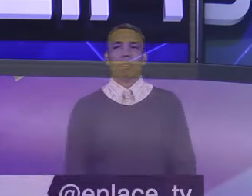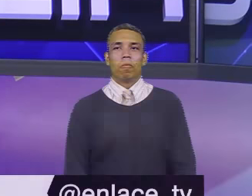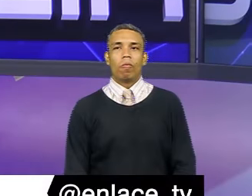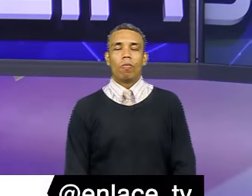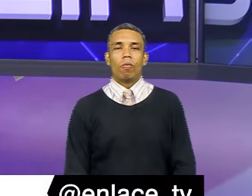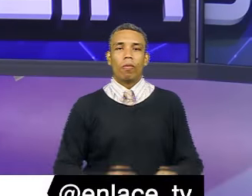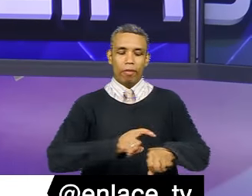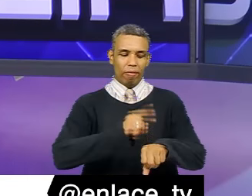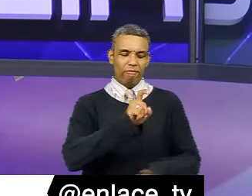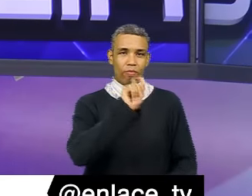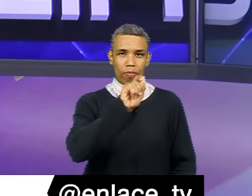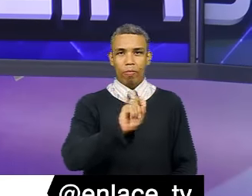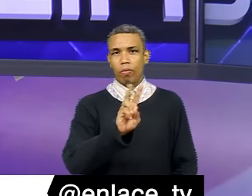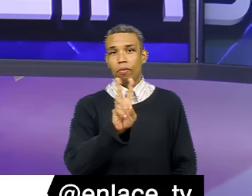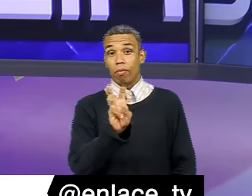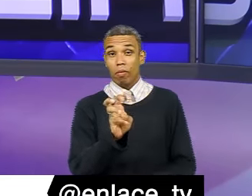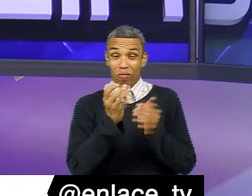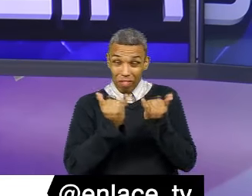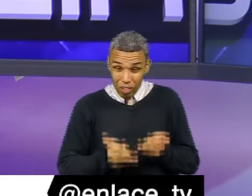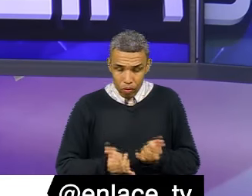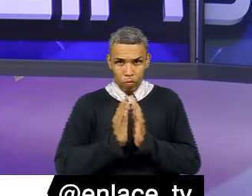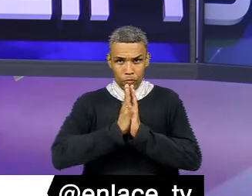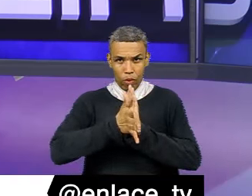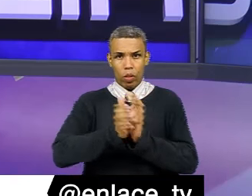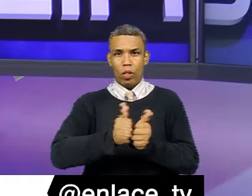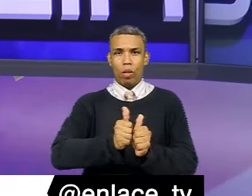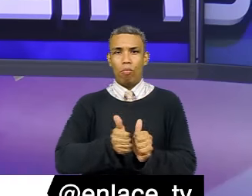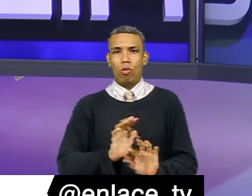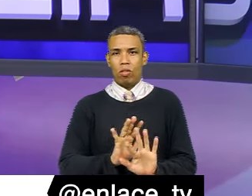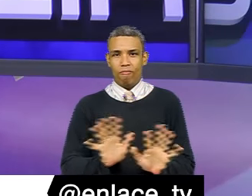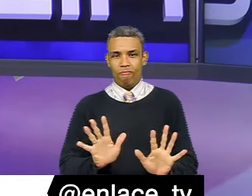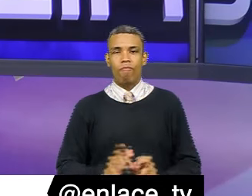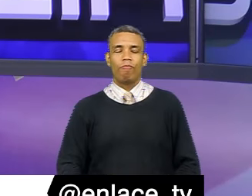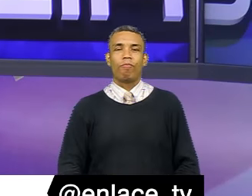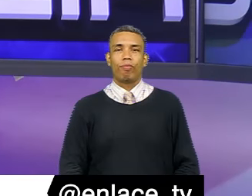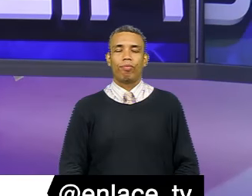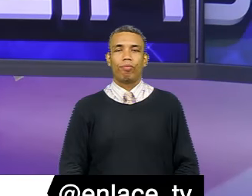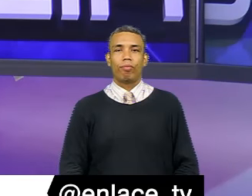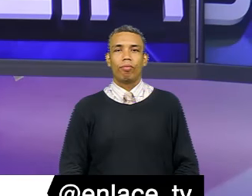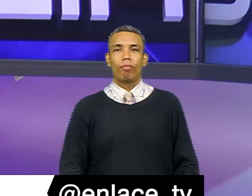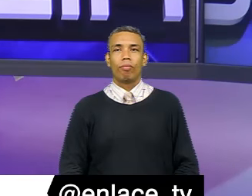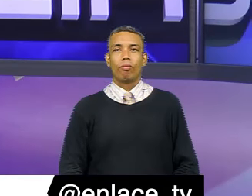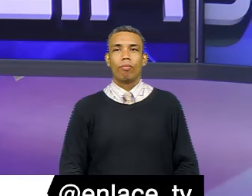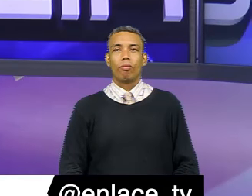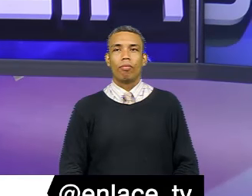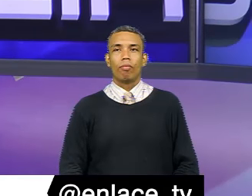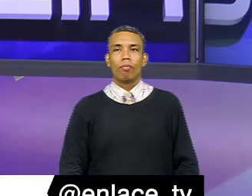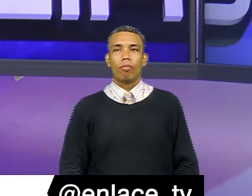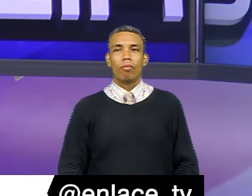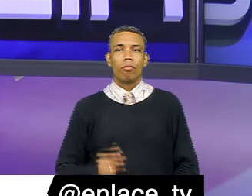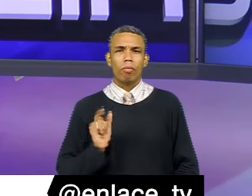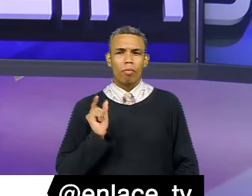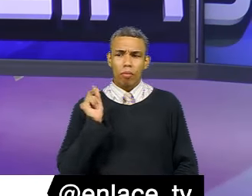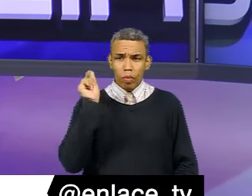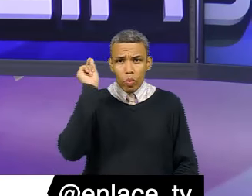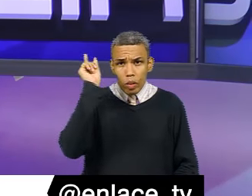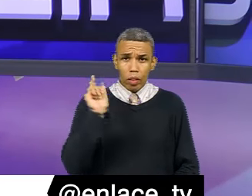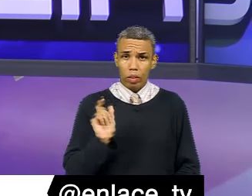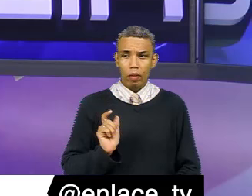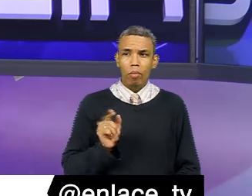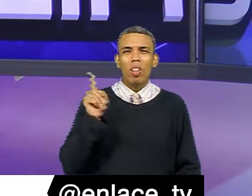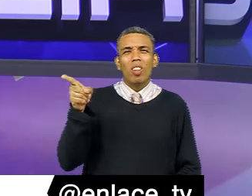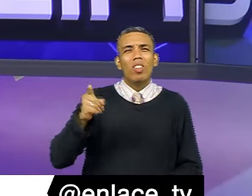Seis 28 minutos de la tarde, ya está toda la información deportiva aquí en Enlace Noticias. Inderva socializó con líderes de la zona rural los Juegos Intercorregimientos